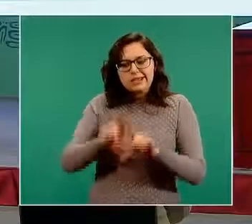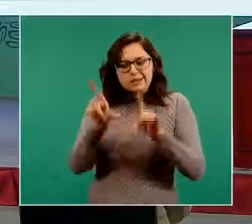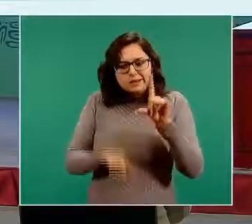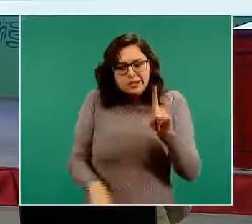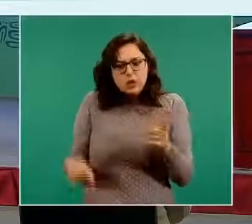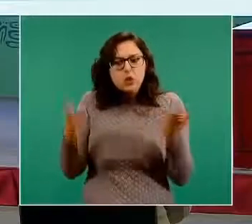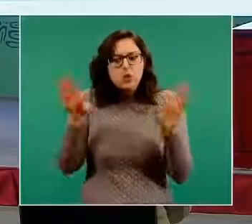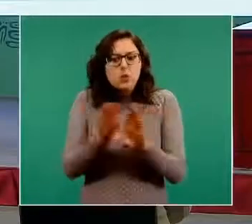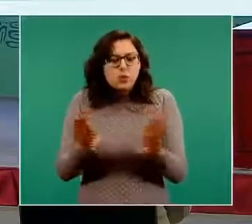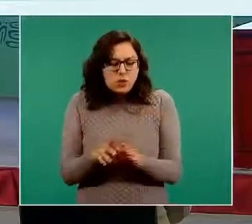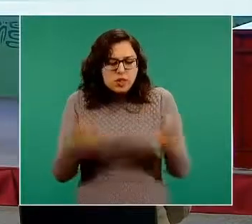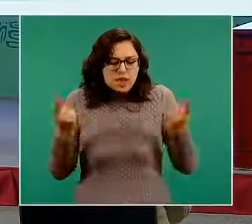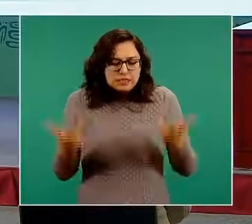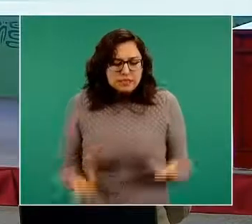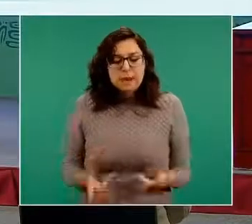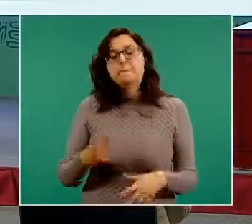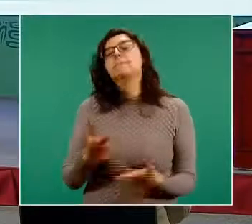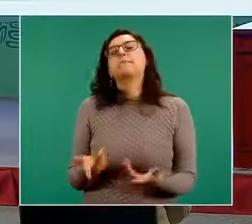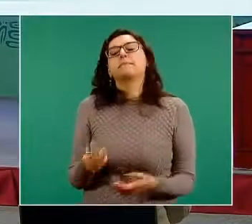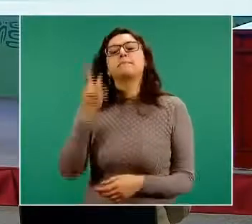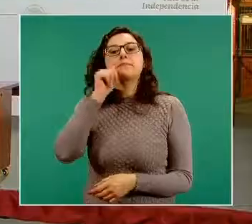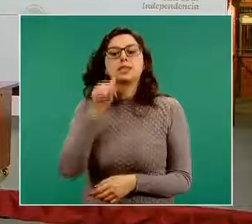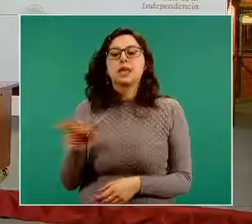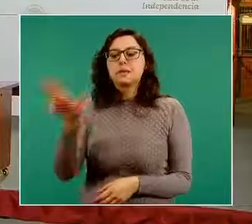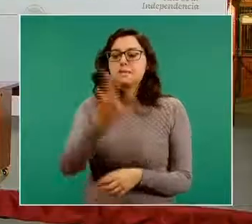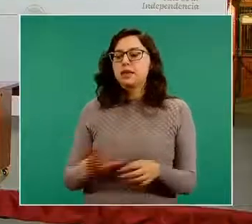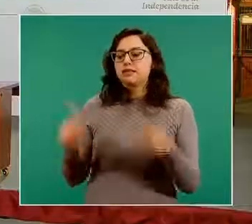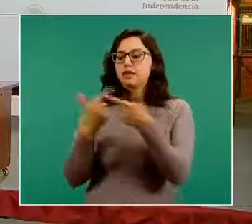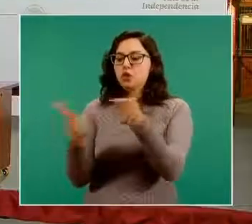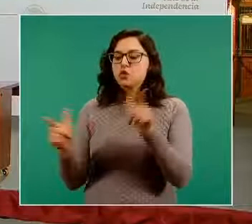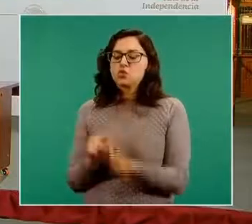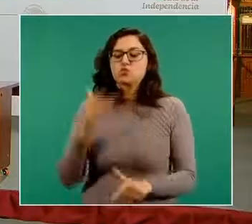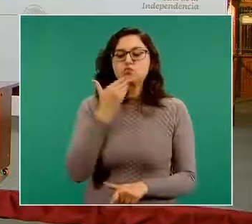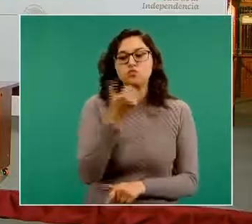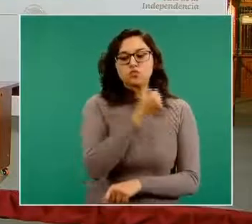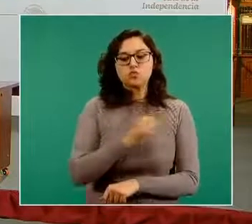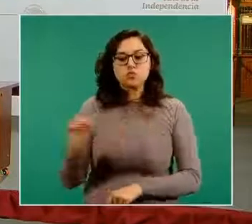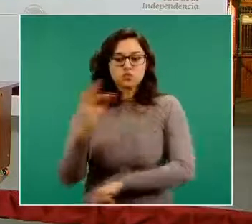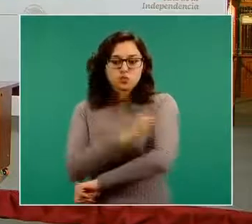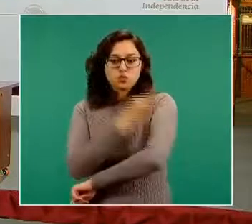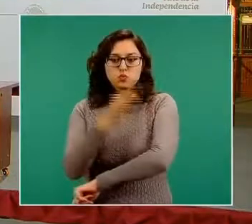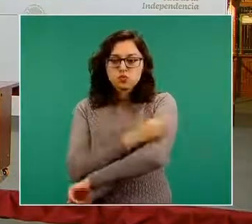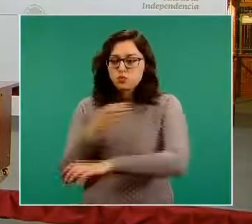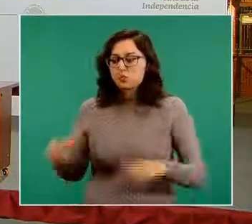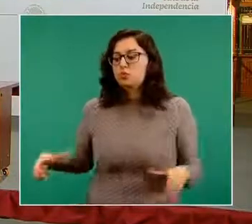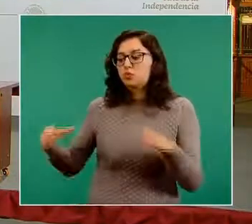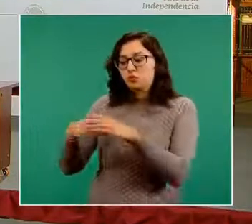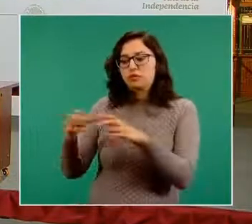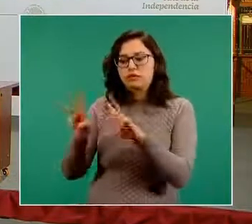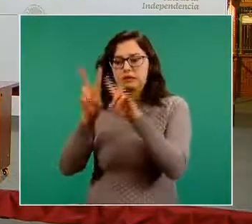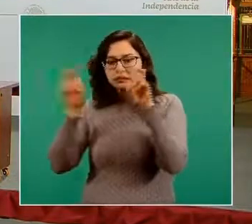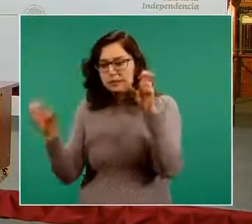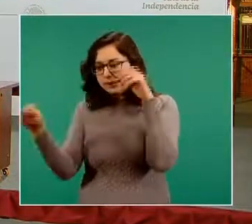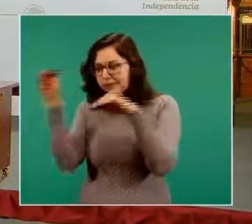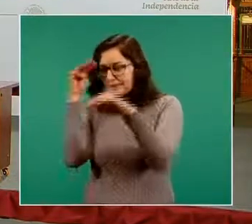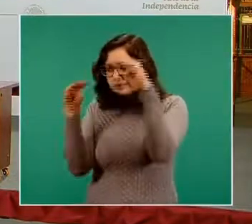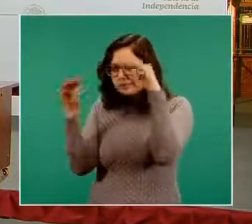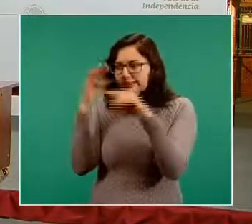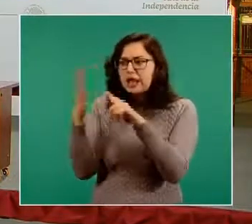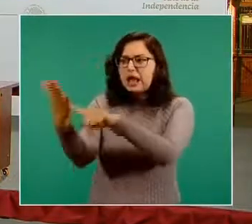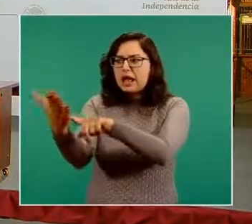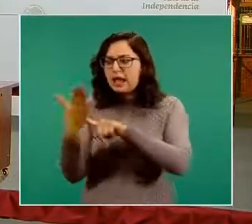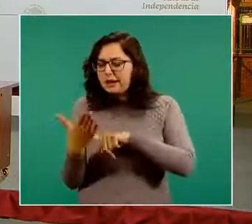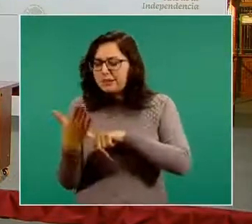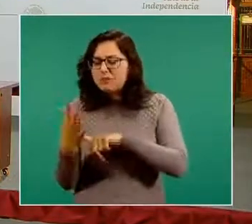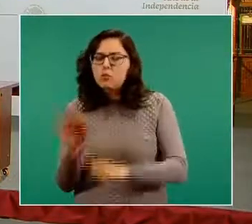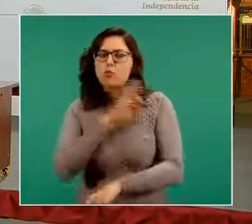se reúne nuestro grupo técnico asesor de vacunación y uno de los temas que analizará es precisamente la evidencia